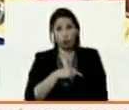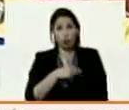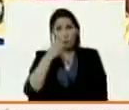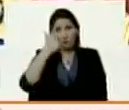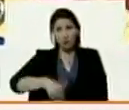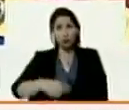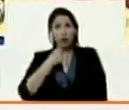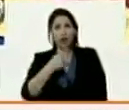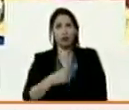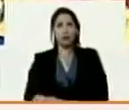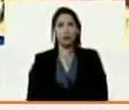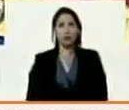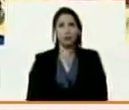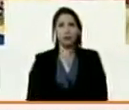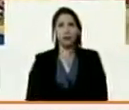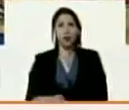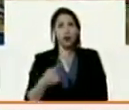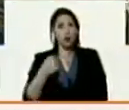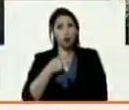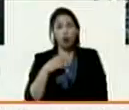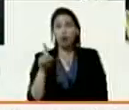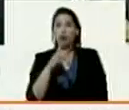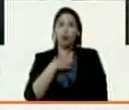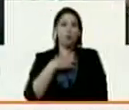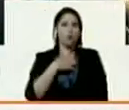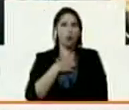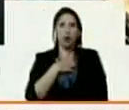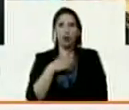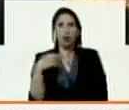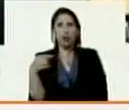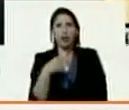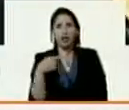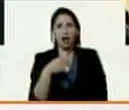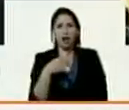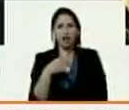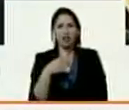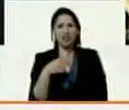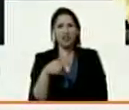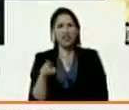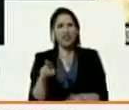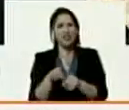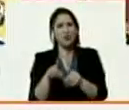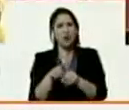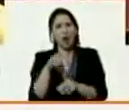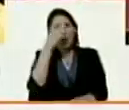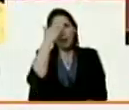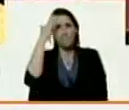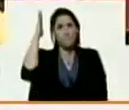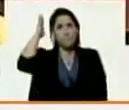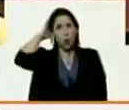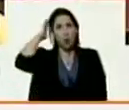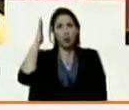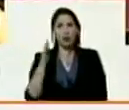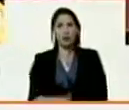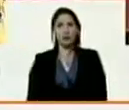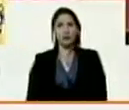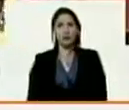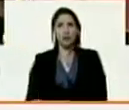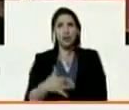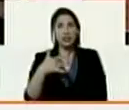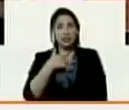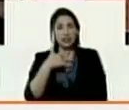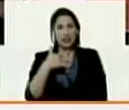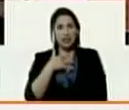digo, yo no puedo negar, porque sería hipócrita, que siento